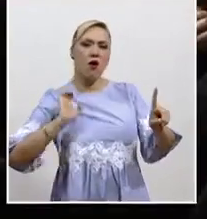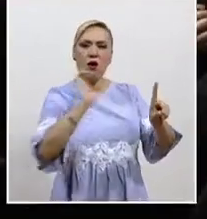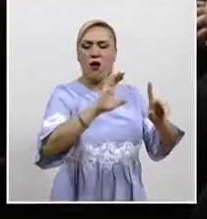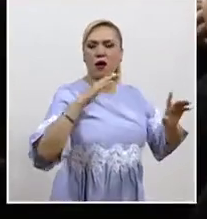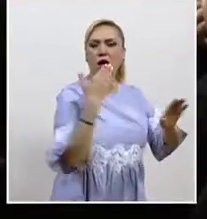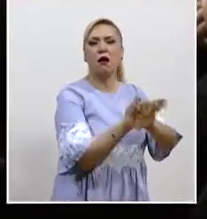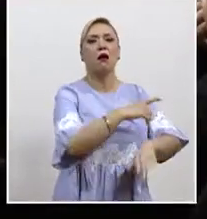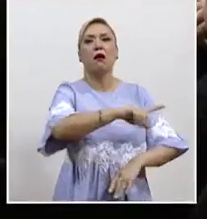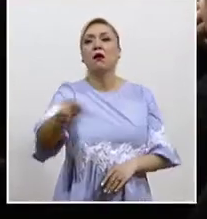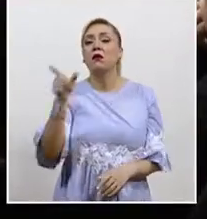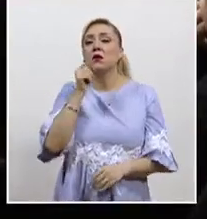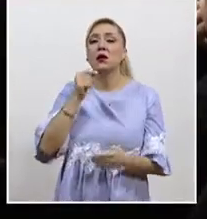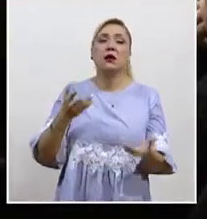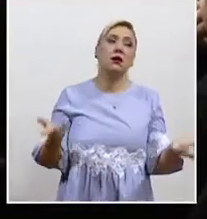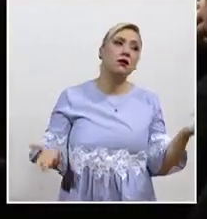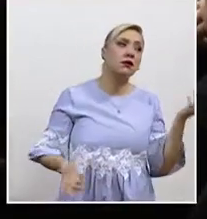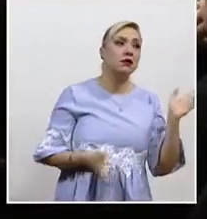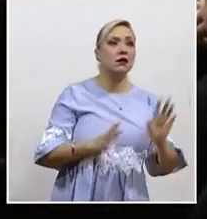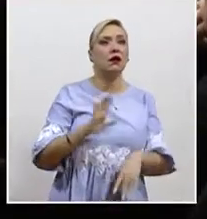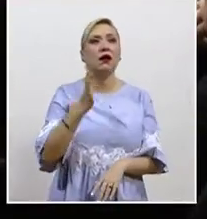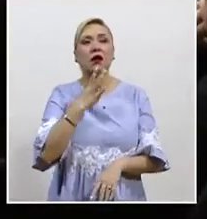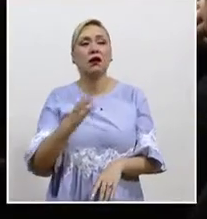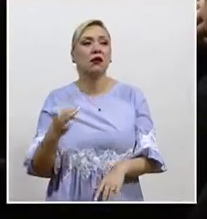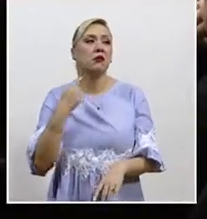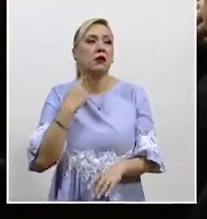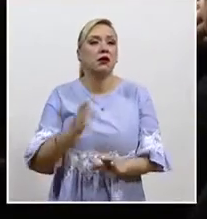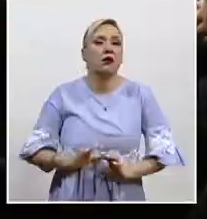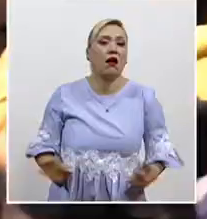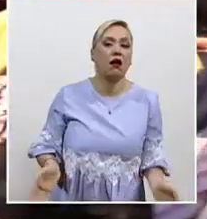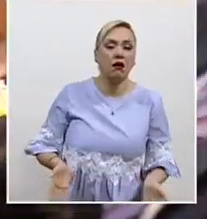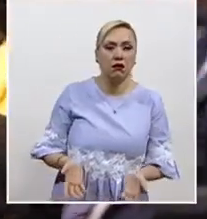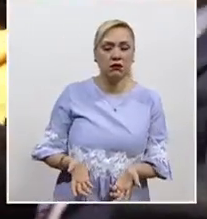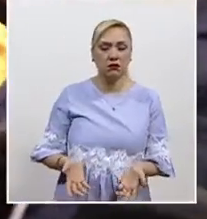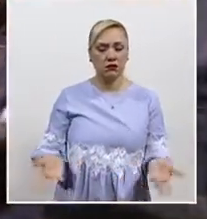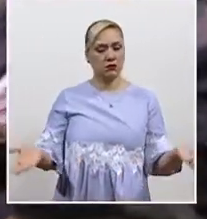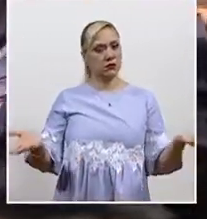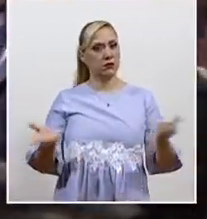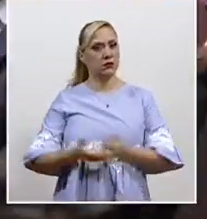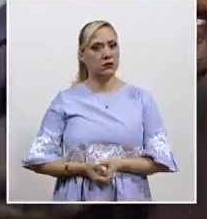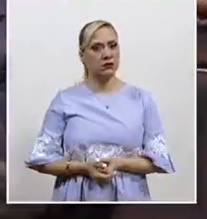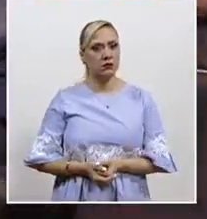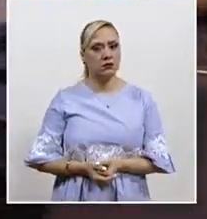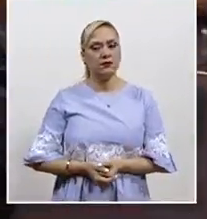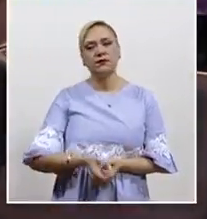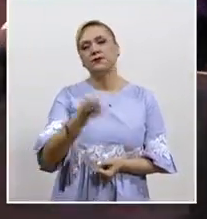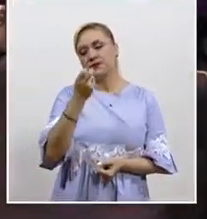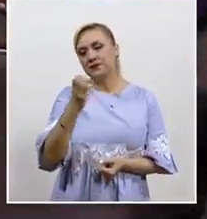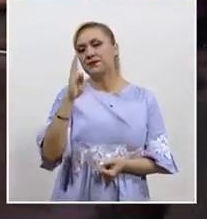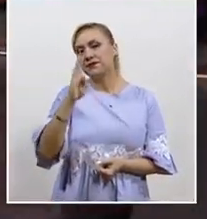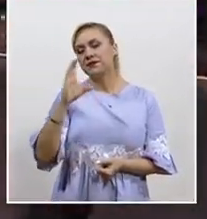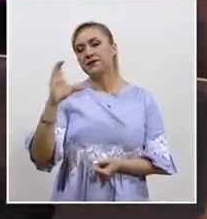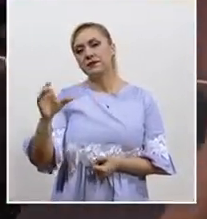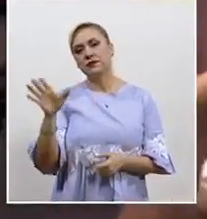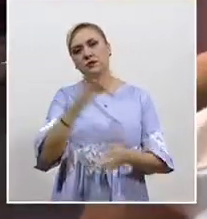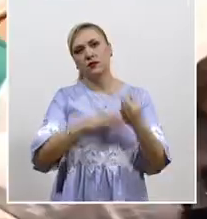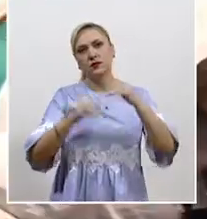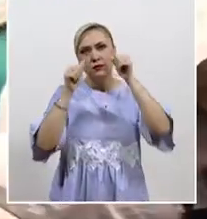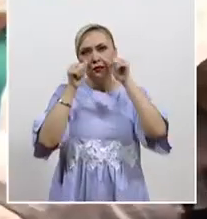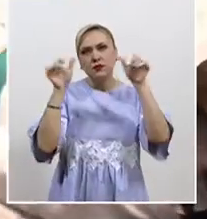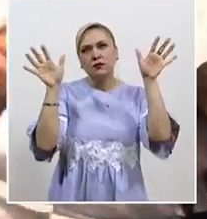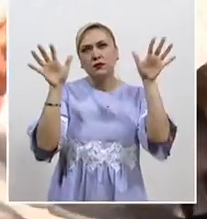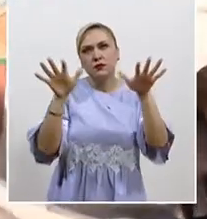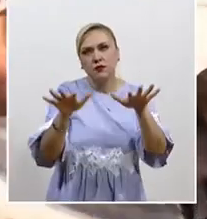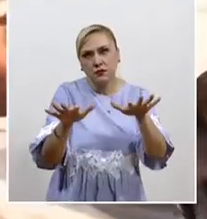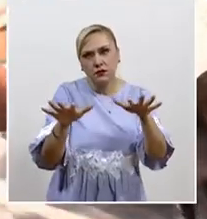al foro asistieron juzgadoras y juzgadores federales del décimo quinto circuito en baja california quienes con atención escucharon los